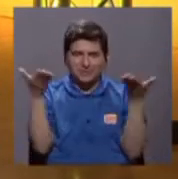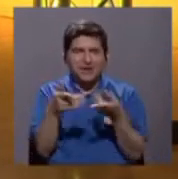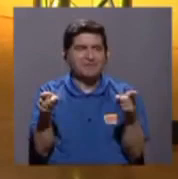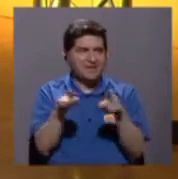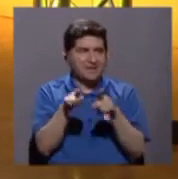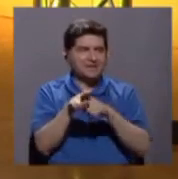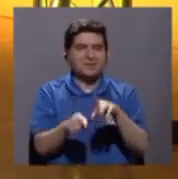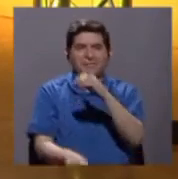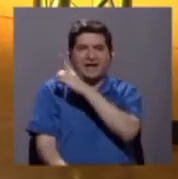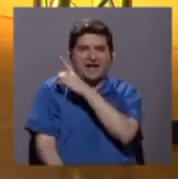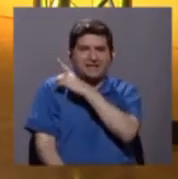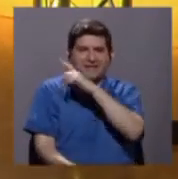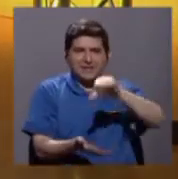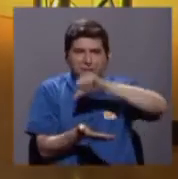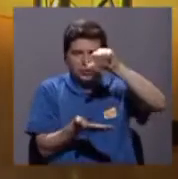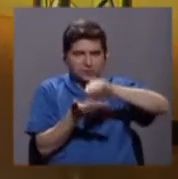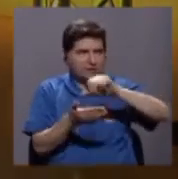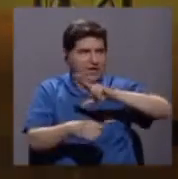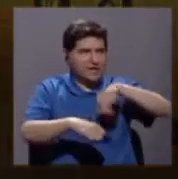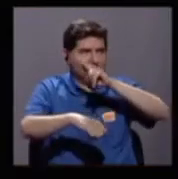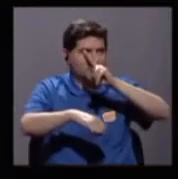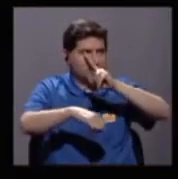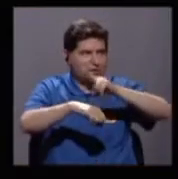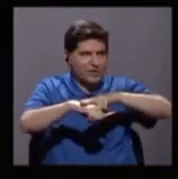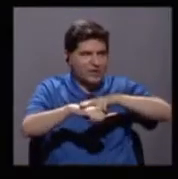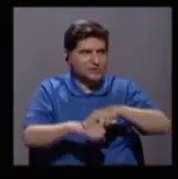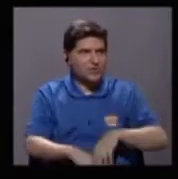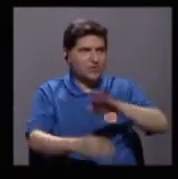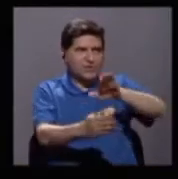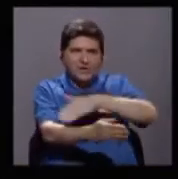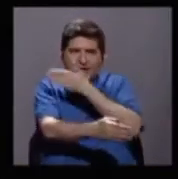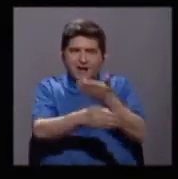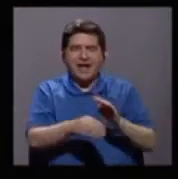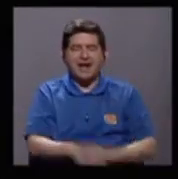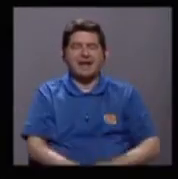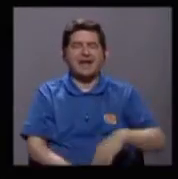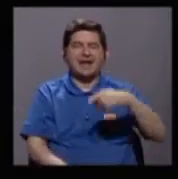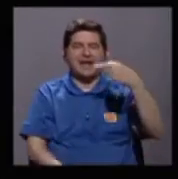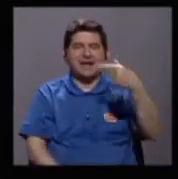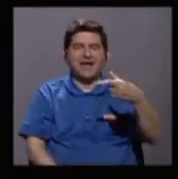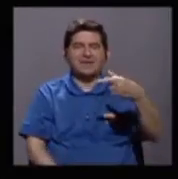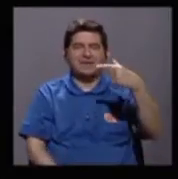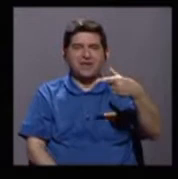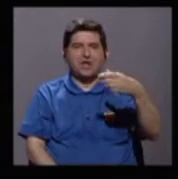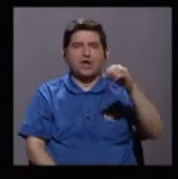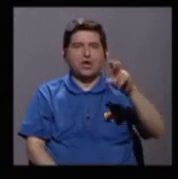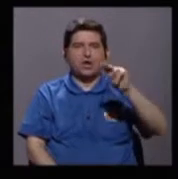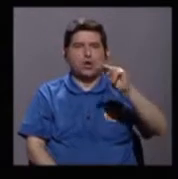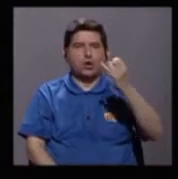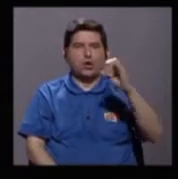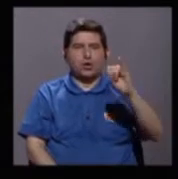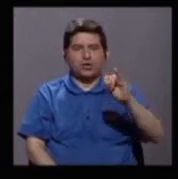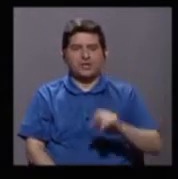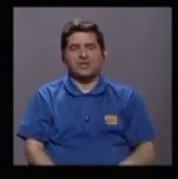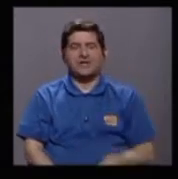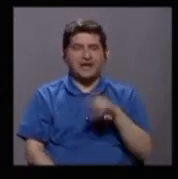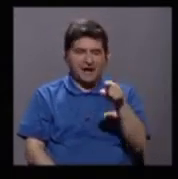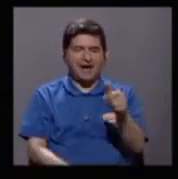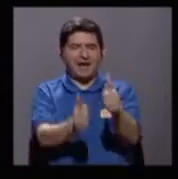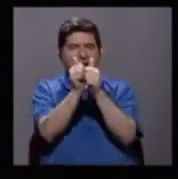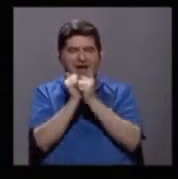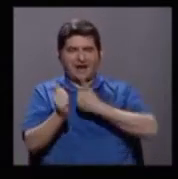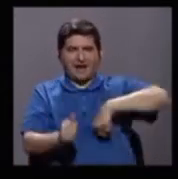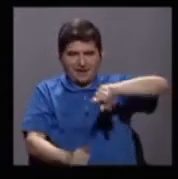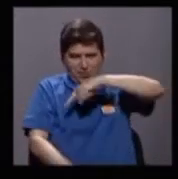bienvenida al director del Centro Nacional de la música, don Gabriel Goñi, que nos va a